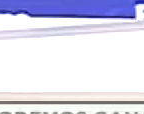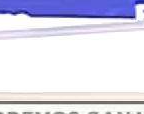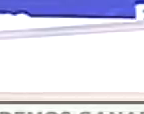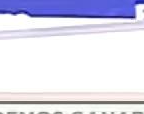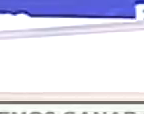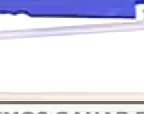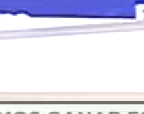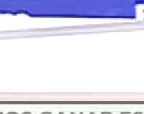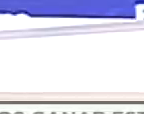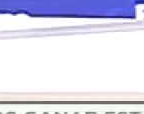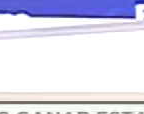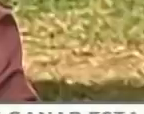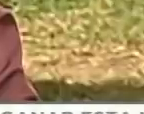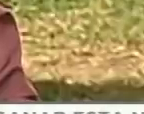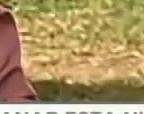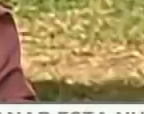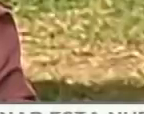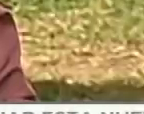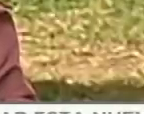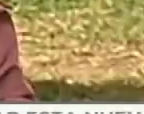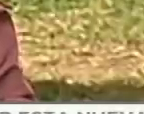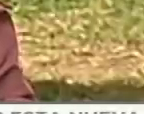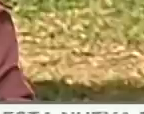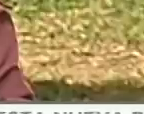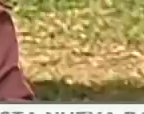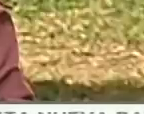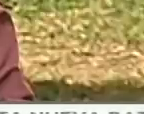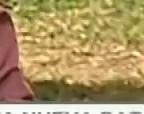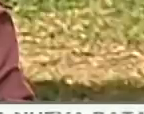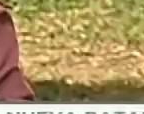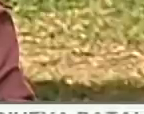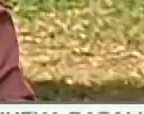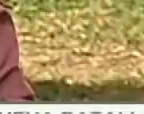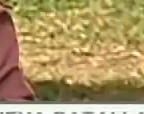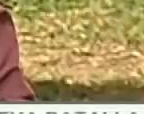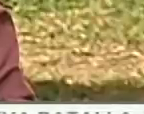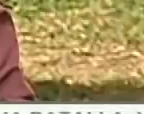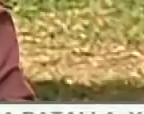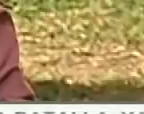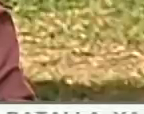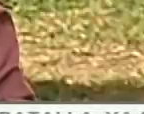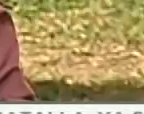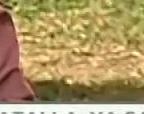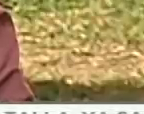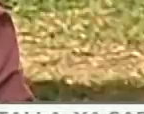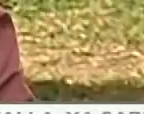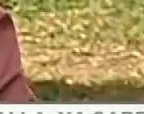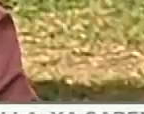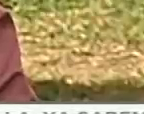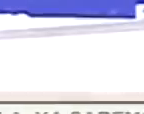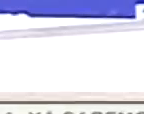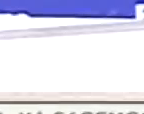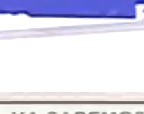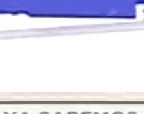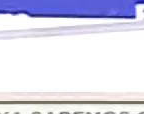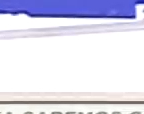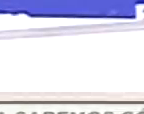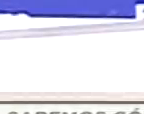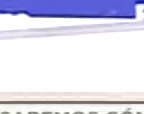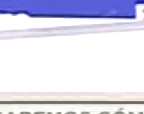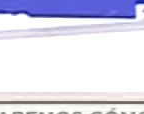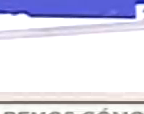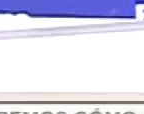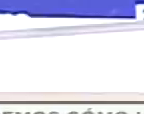tiene el identificativo Zeus 32 americana. Para que vos veas. Hay cuántas cosas,